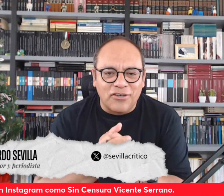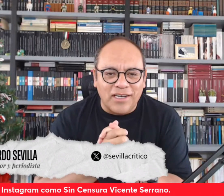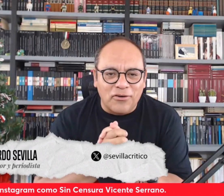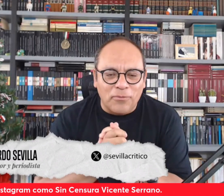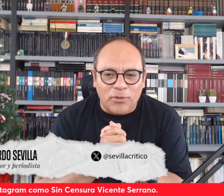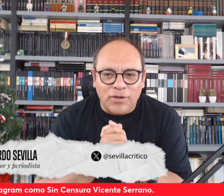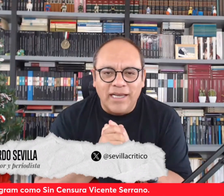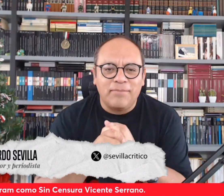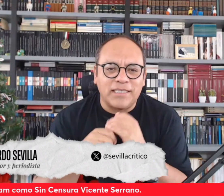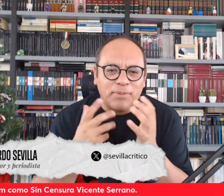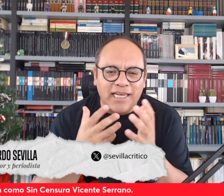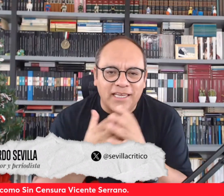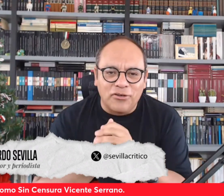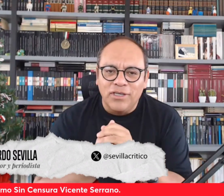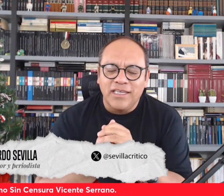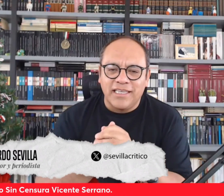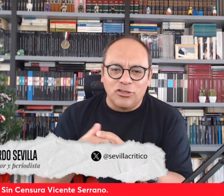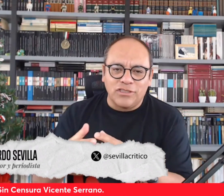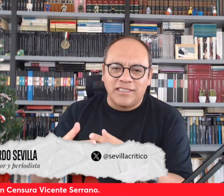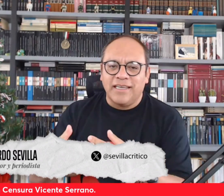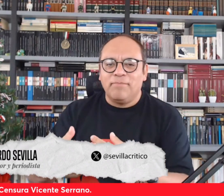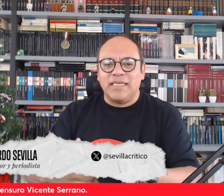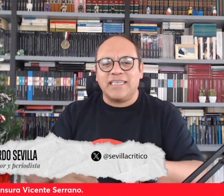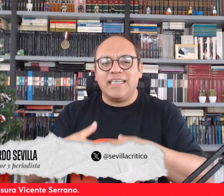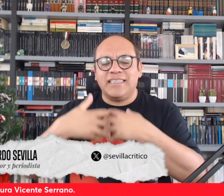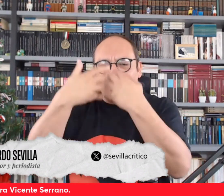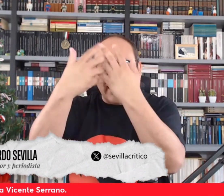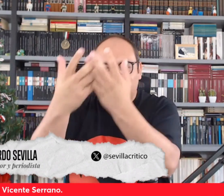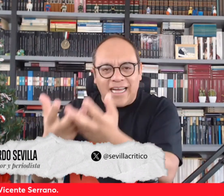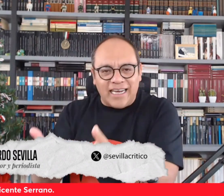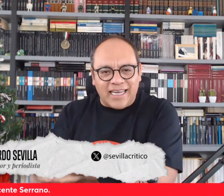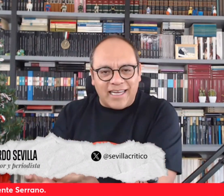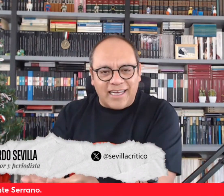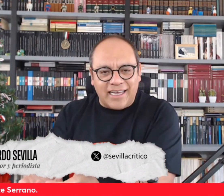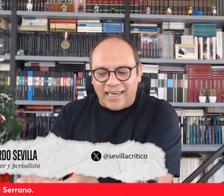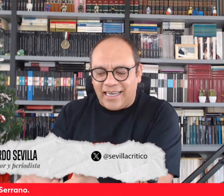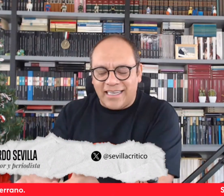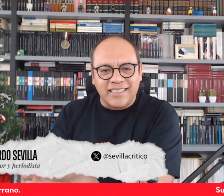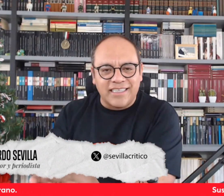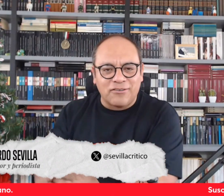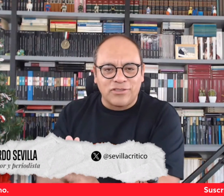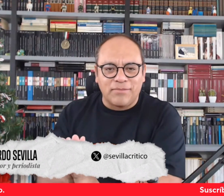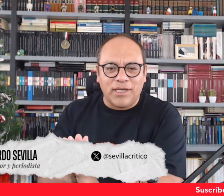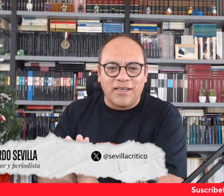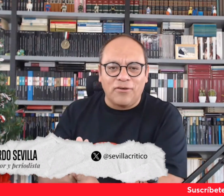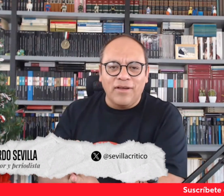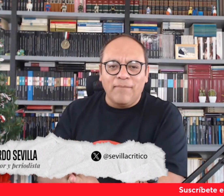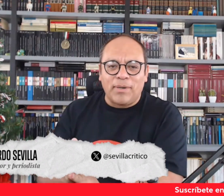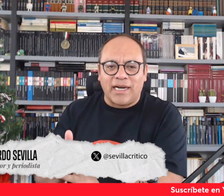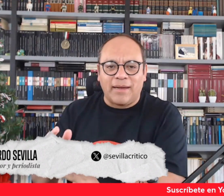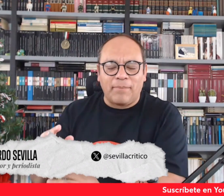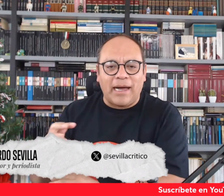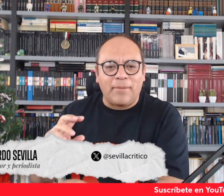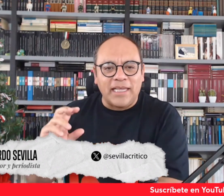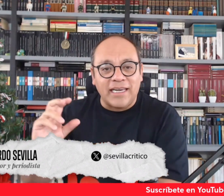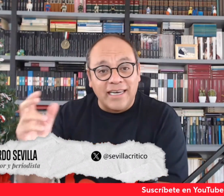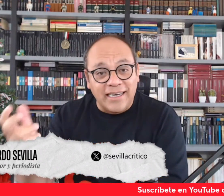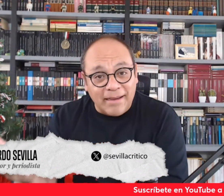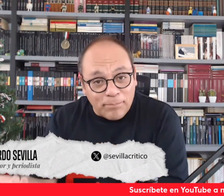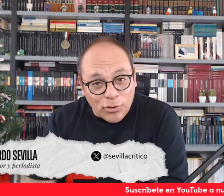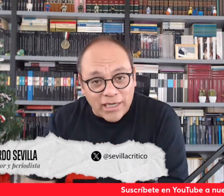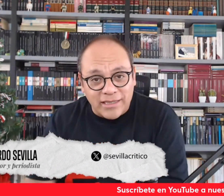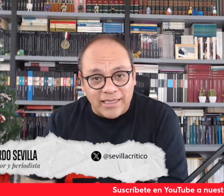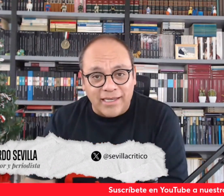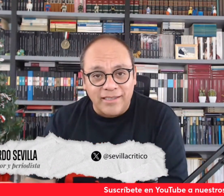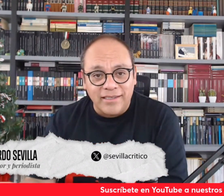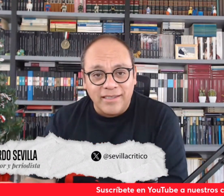el más ligero del grupo, el más pequeño, y entonces me salté a la casa de José Emilio para abrirle